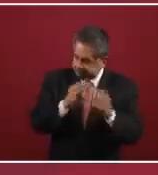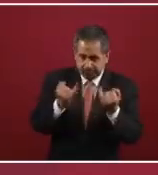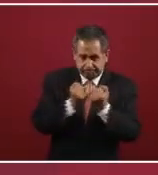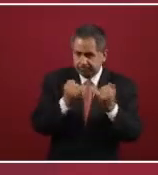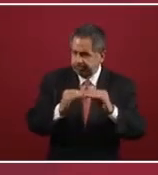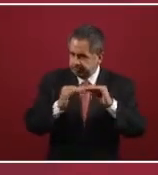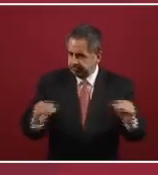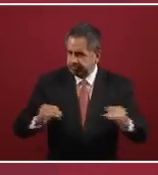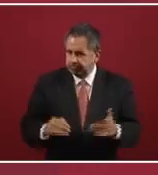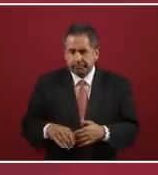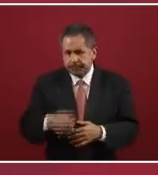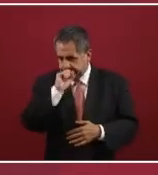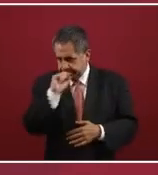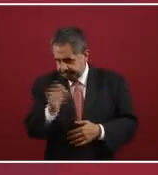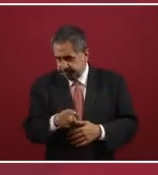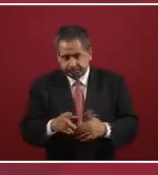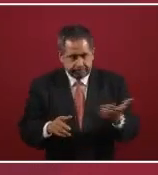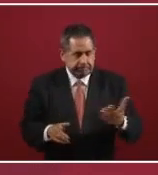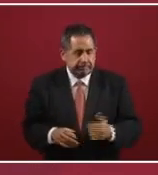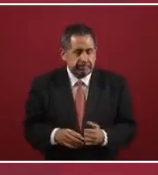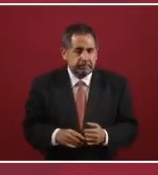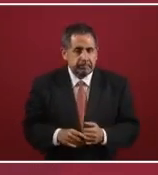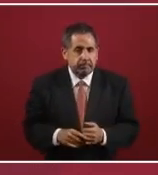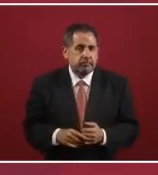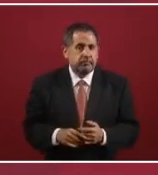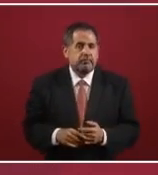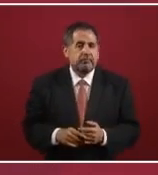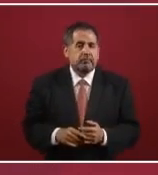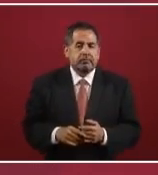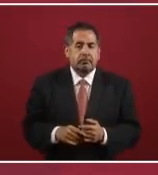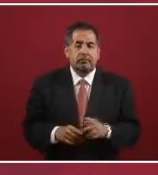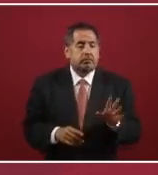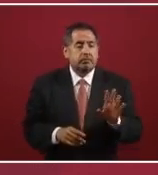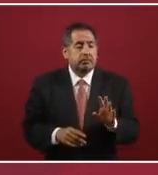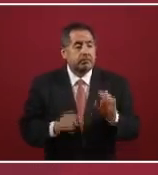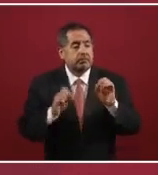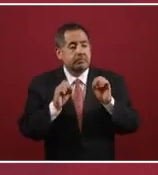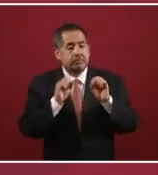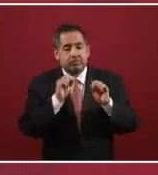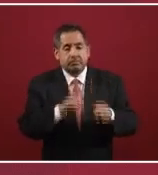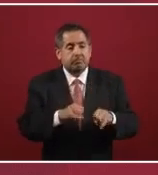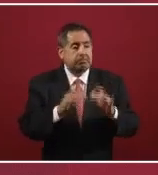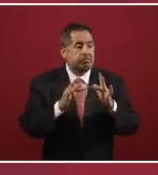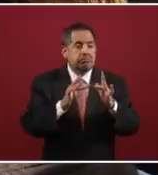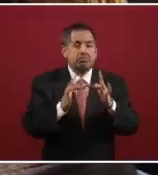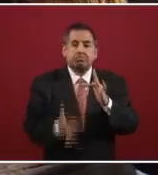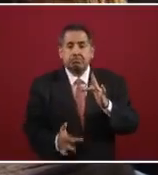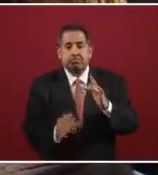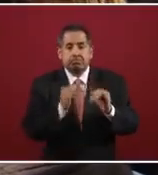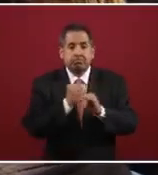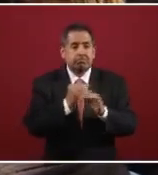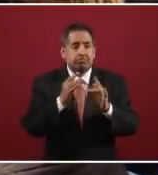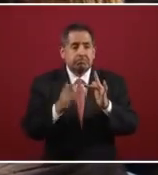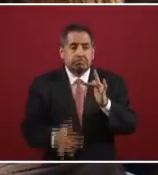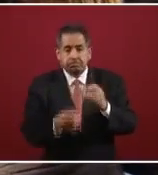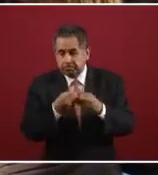entonces es lo mismo nadie se va a quedar sin comunicación más